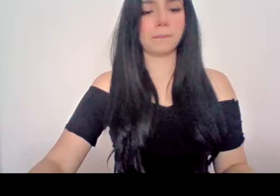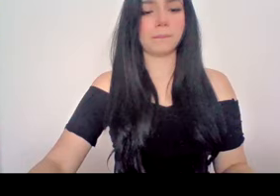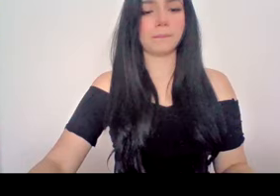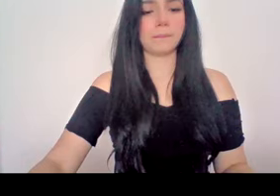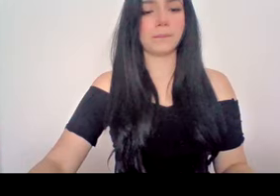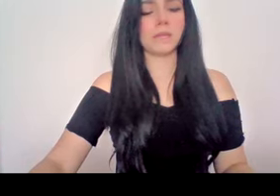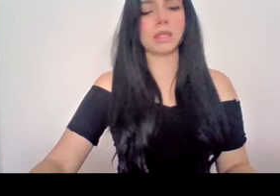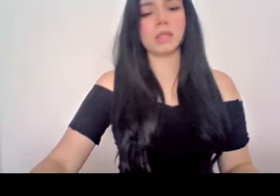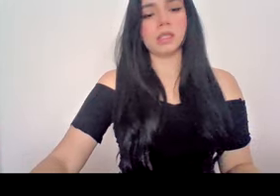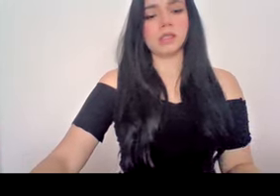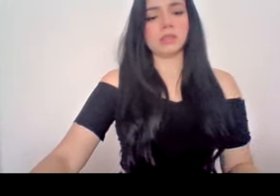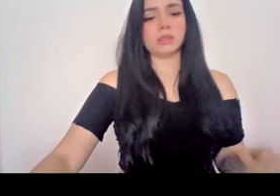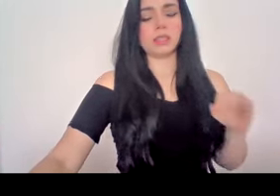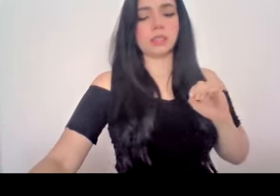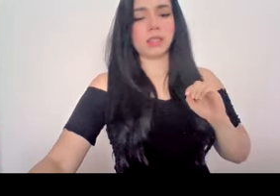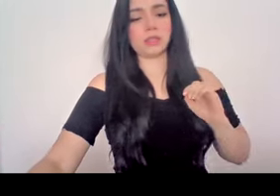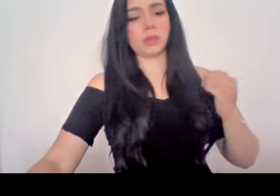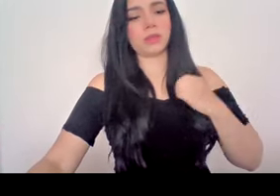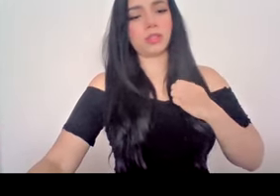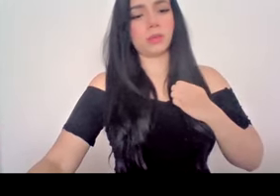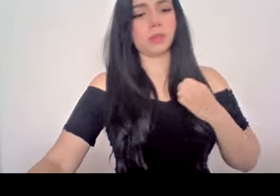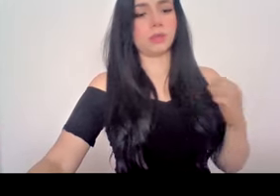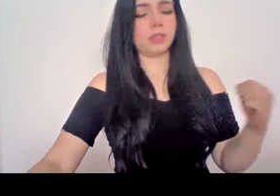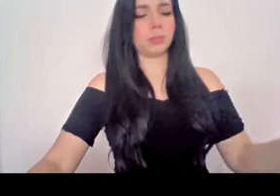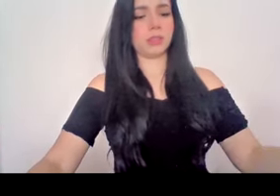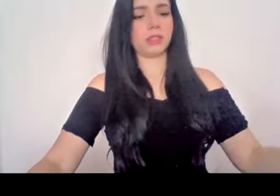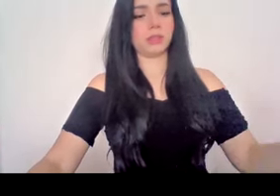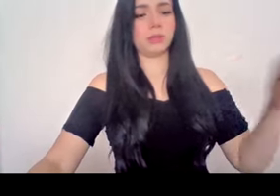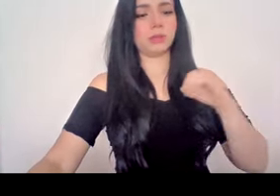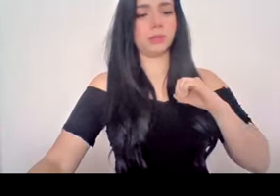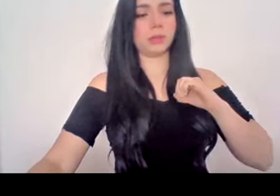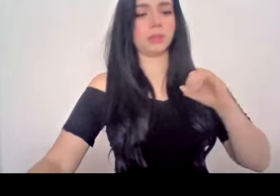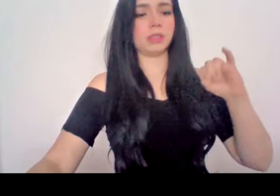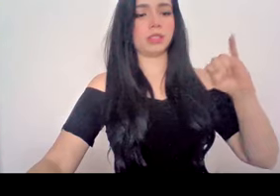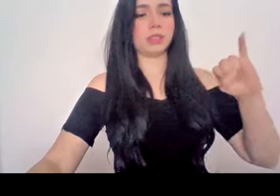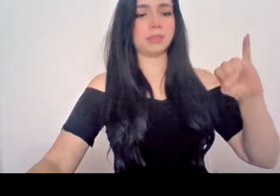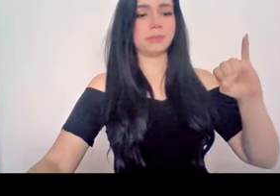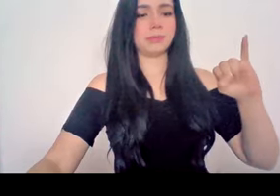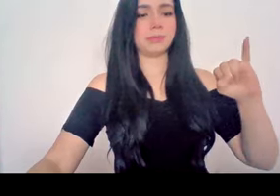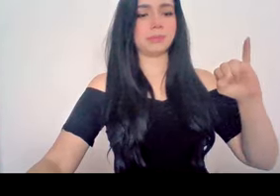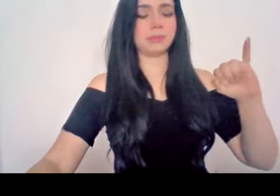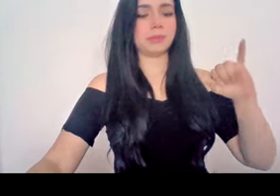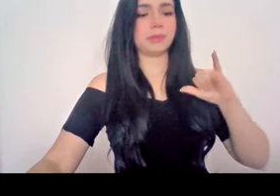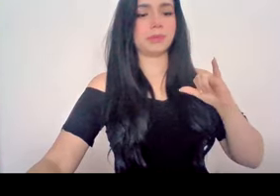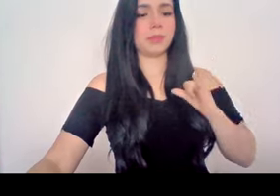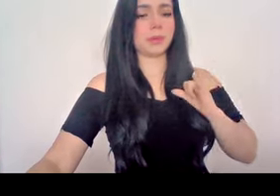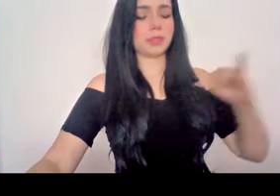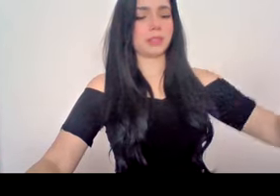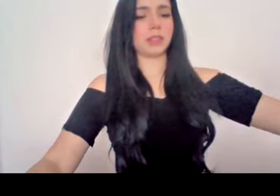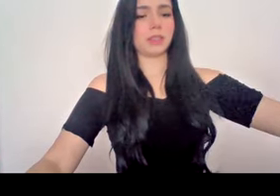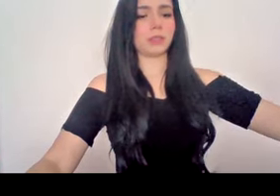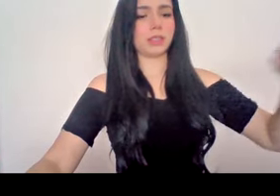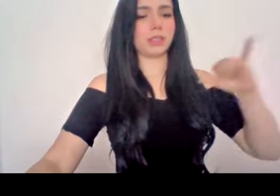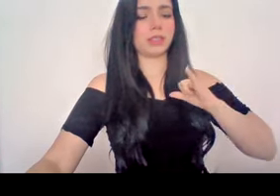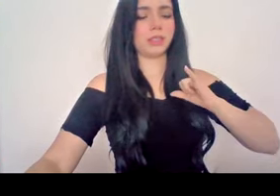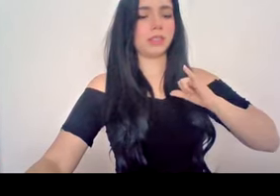Está, cuidado, se equivoquen porque es parecido, ¿no? Vamos a hacer así y vamos